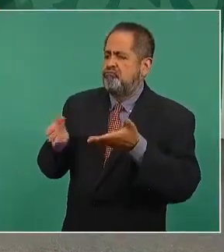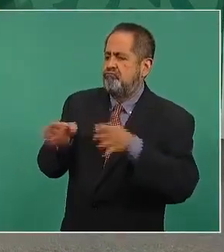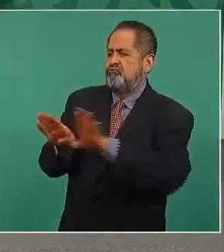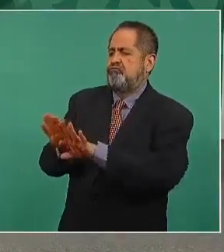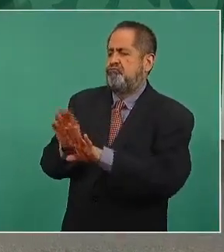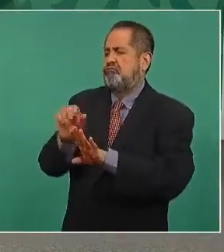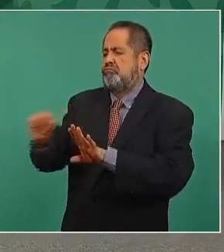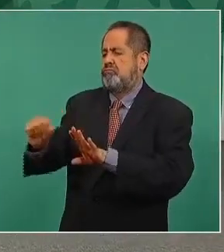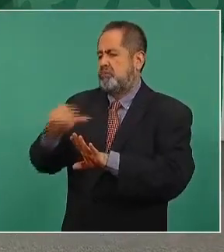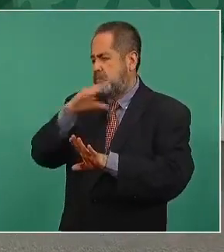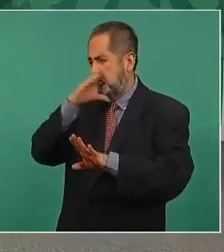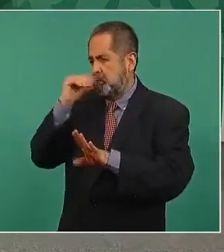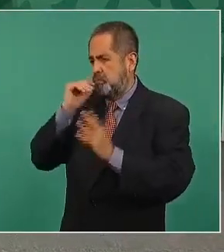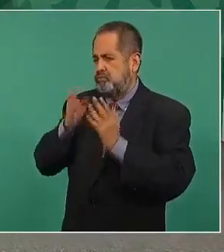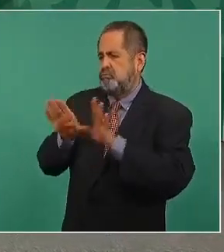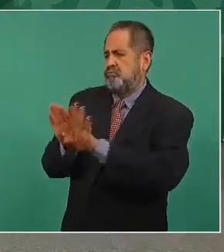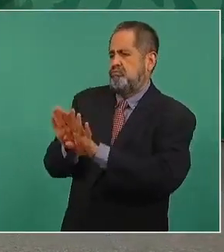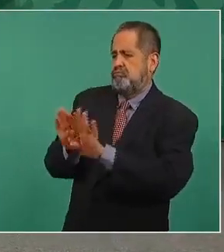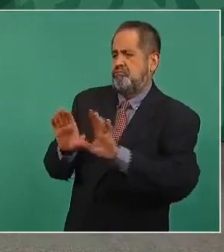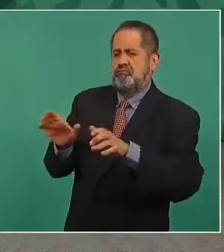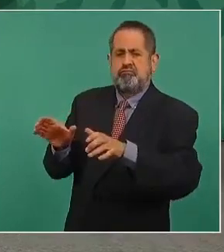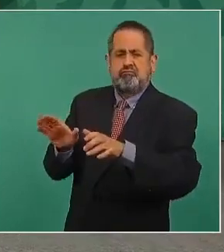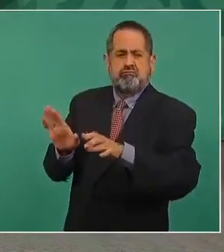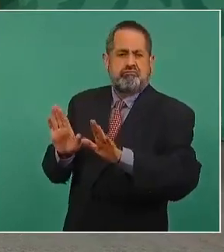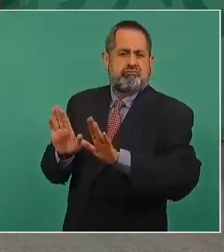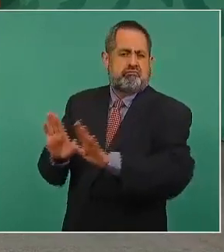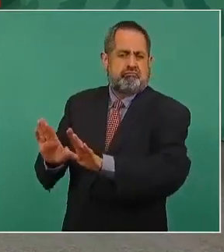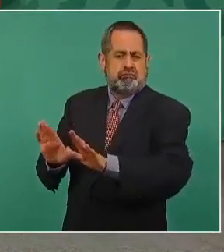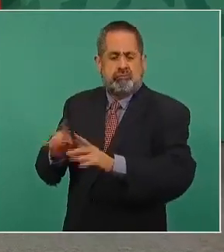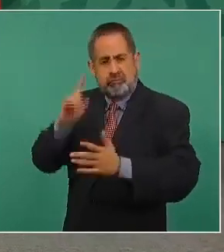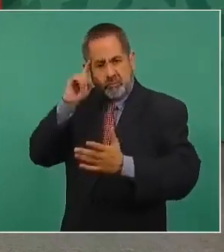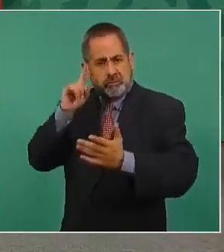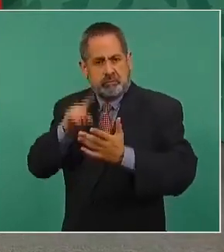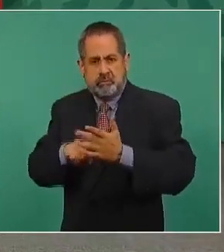creo que es inhumano,